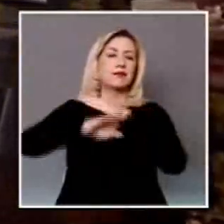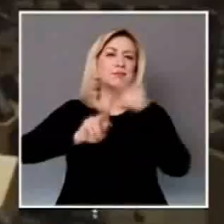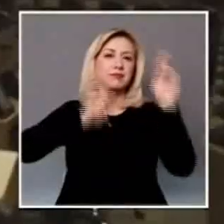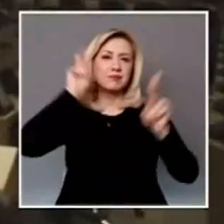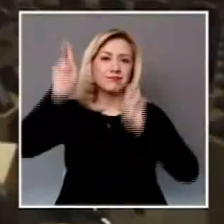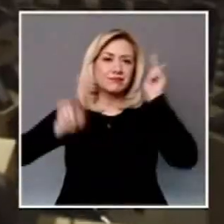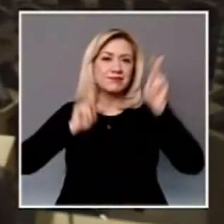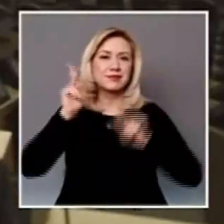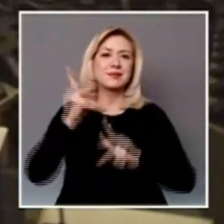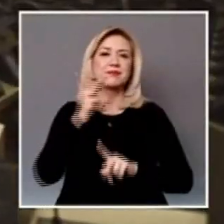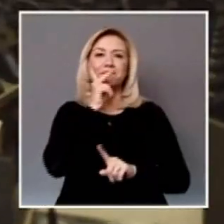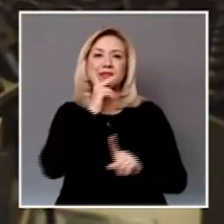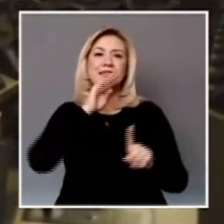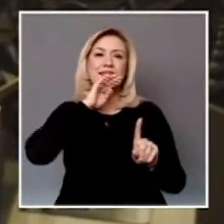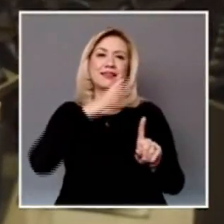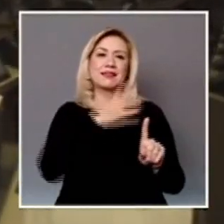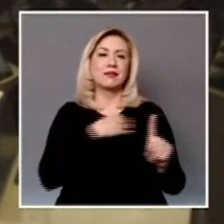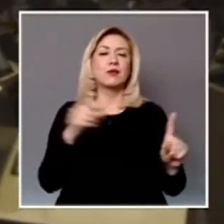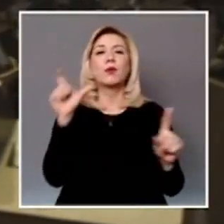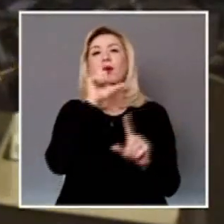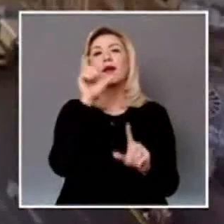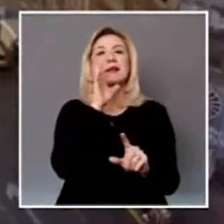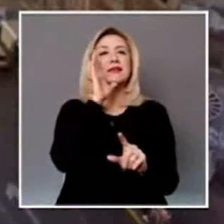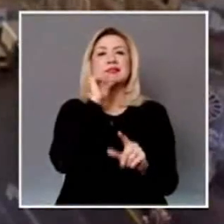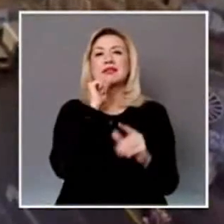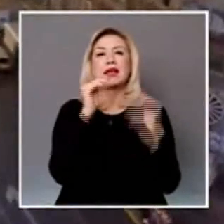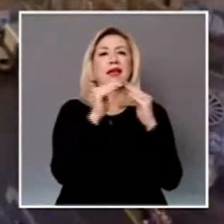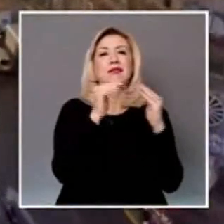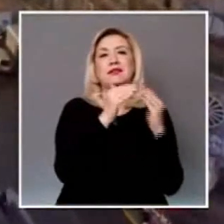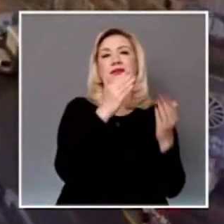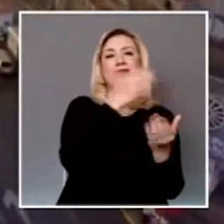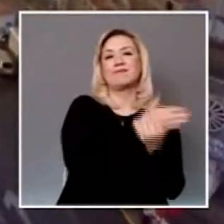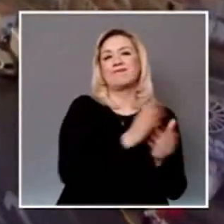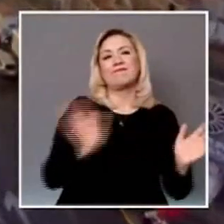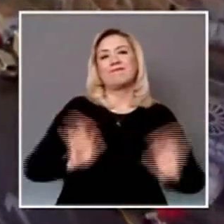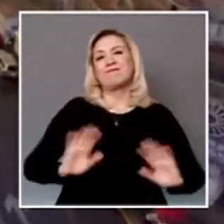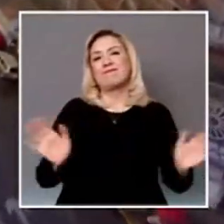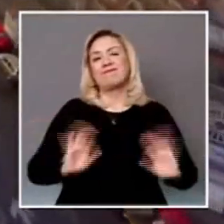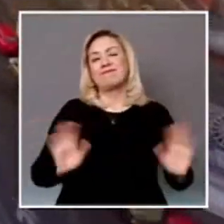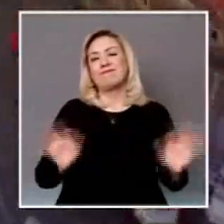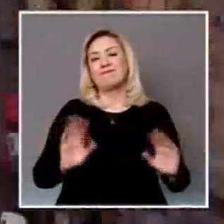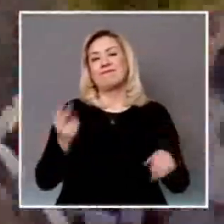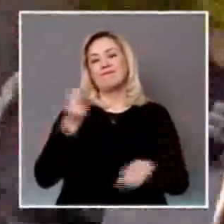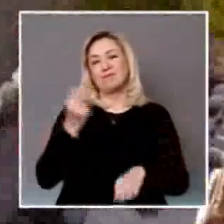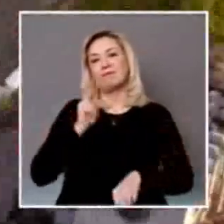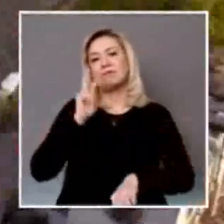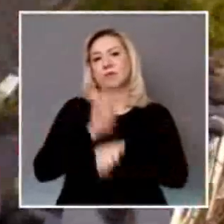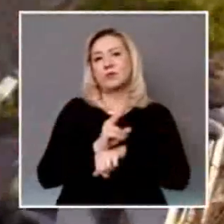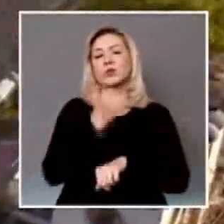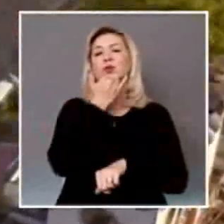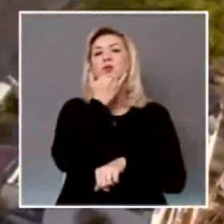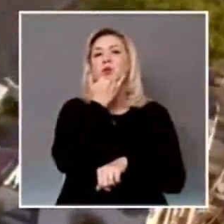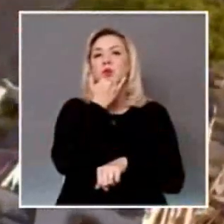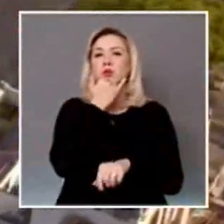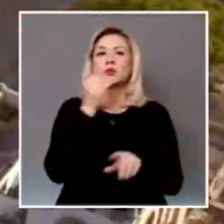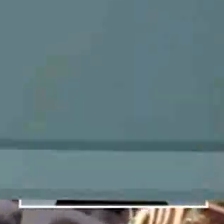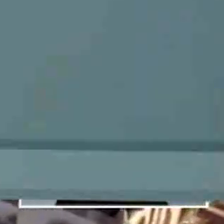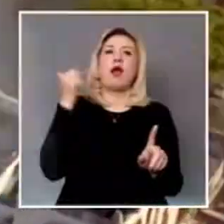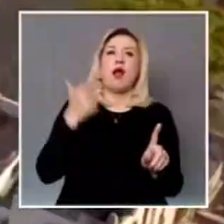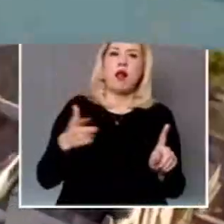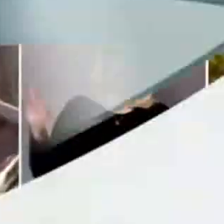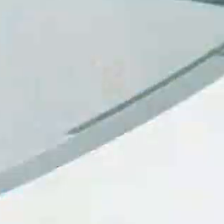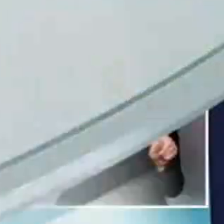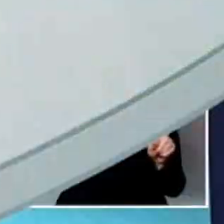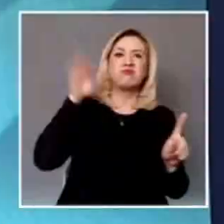con infantes cuando no pueden desarrollarse de manera libre por estar en riesgo el interés superior de la infancia.